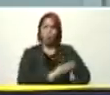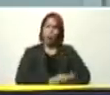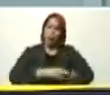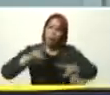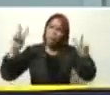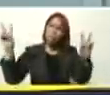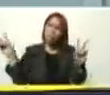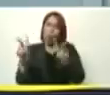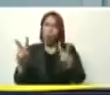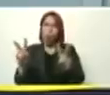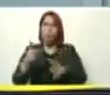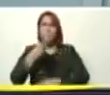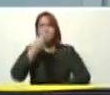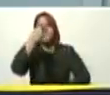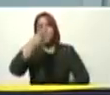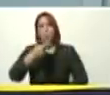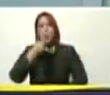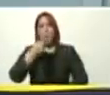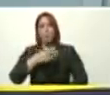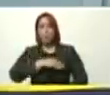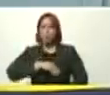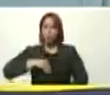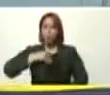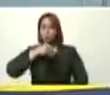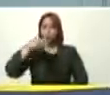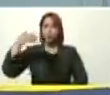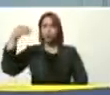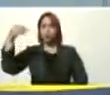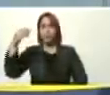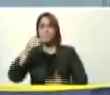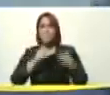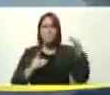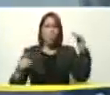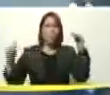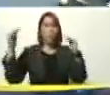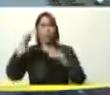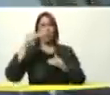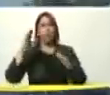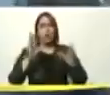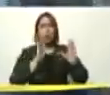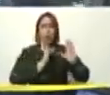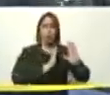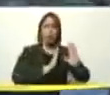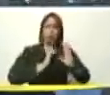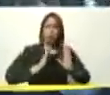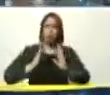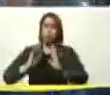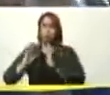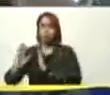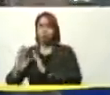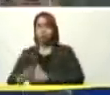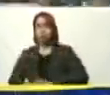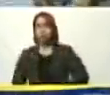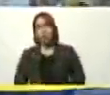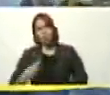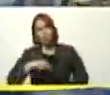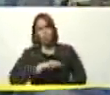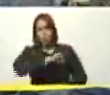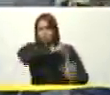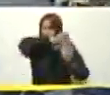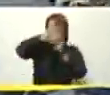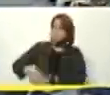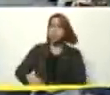victoriosa en lo político, en lo espiritual, en lo moral, en lo organizativo. ¡Hemos